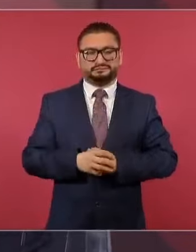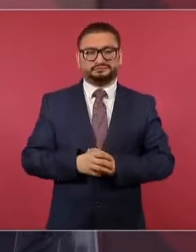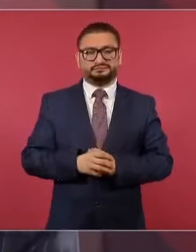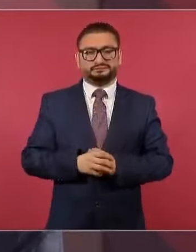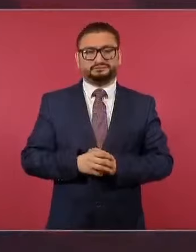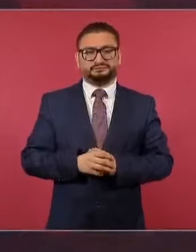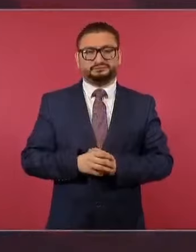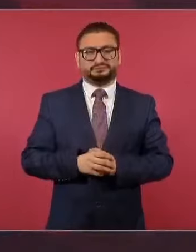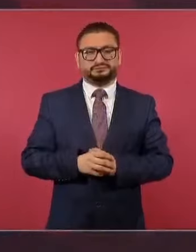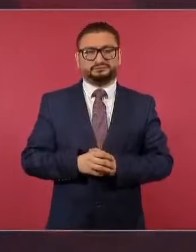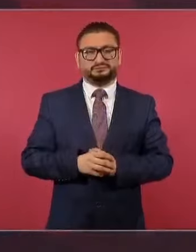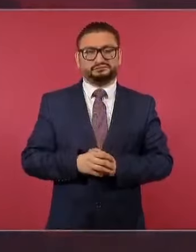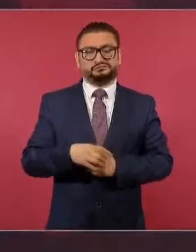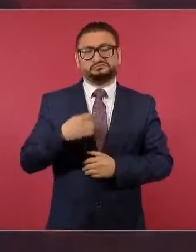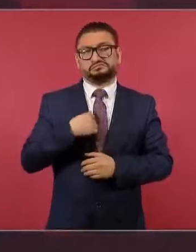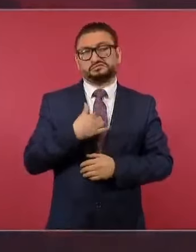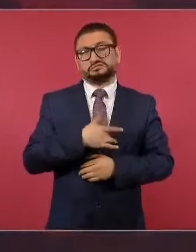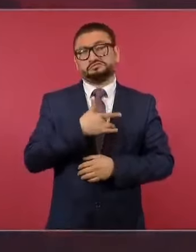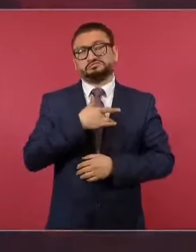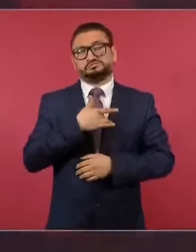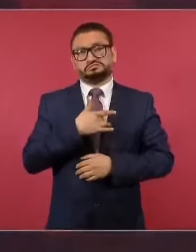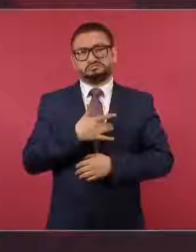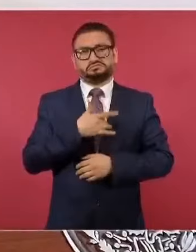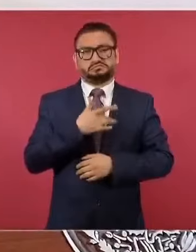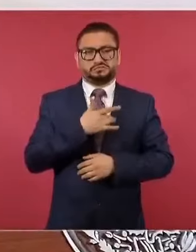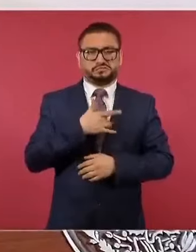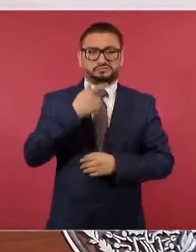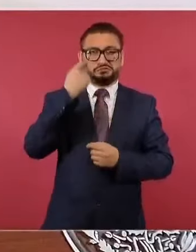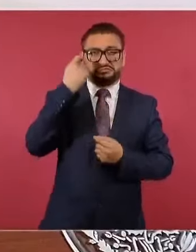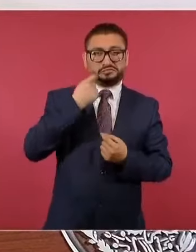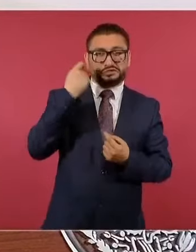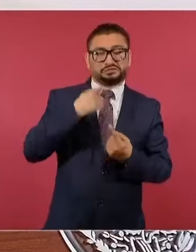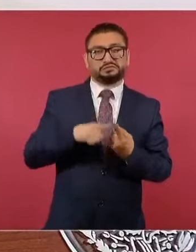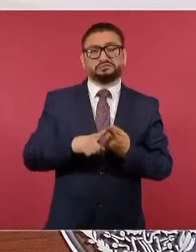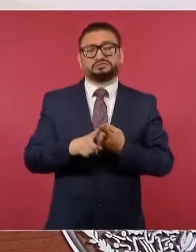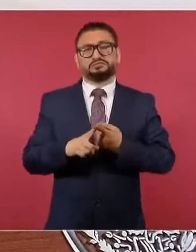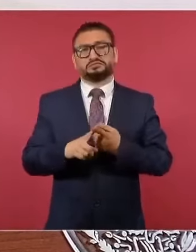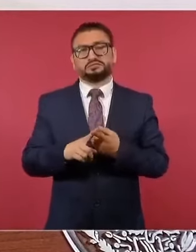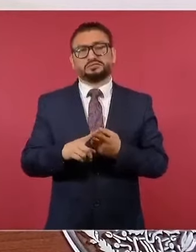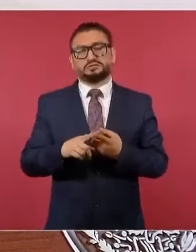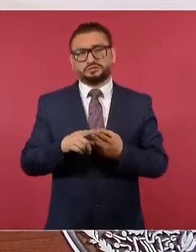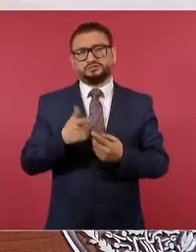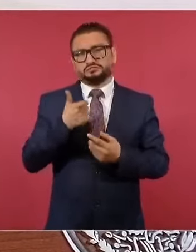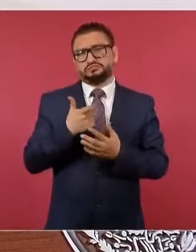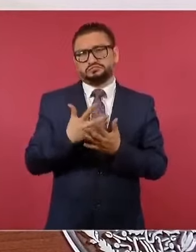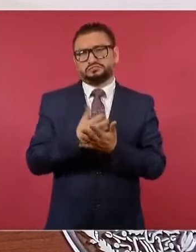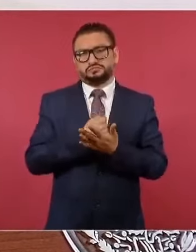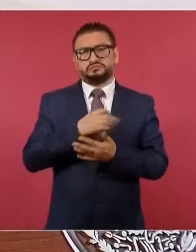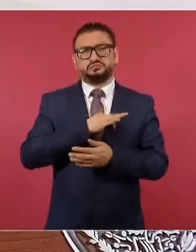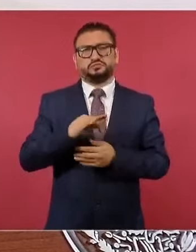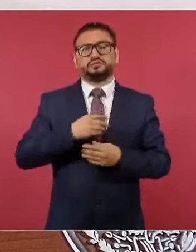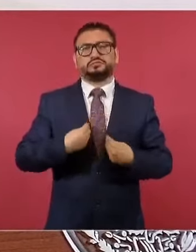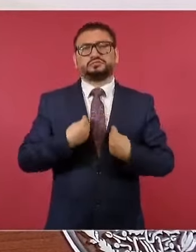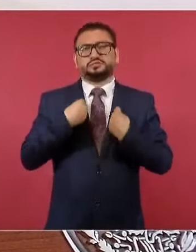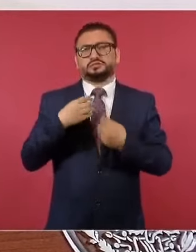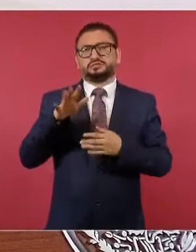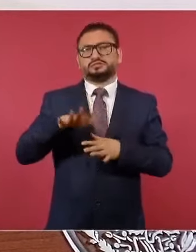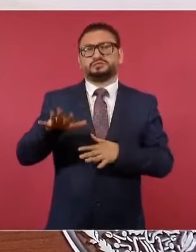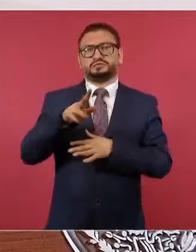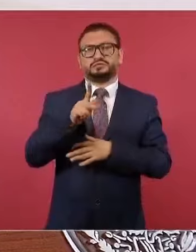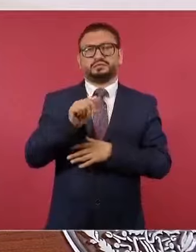Entonces, considero que con la pensión me va a alcanzar para vivir en Palenque, no